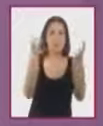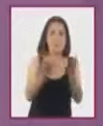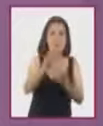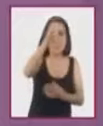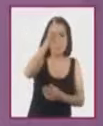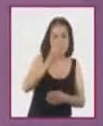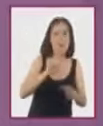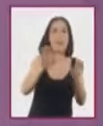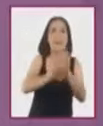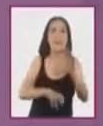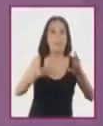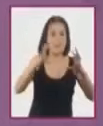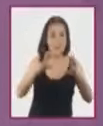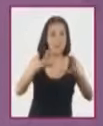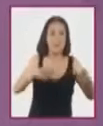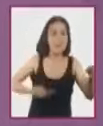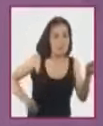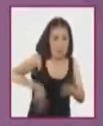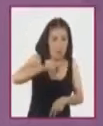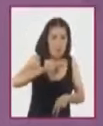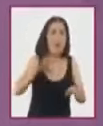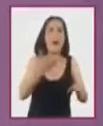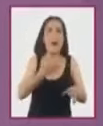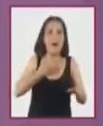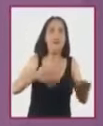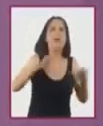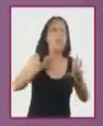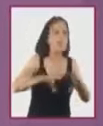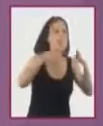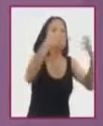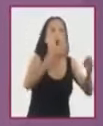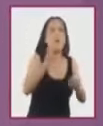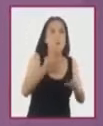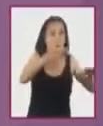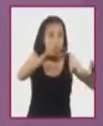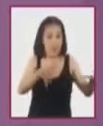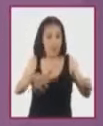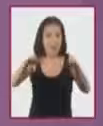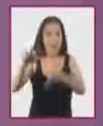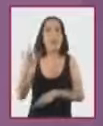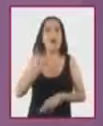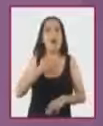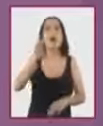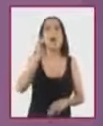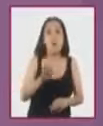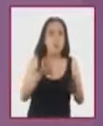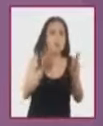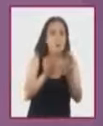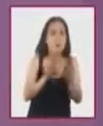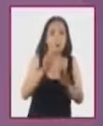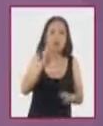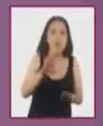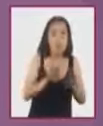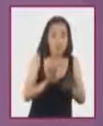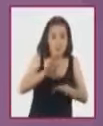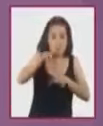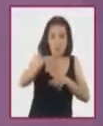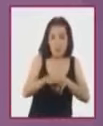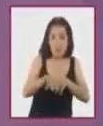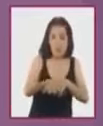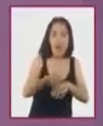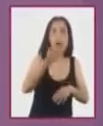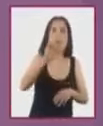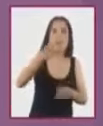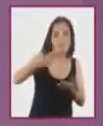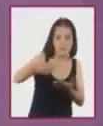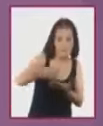cuando pateamos un balón o cuando observamos las olas del mar. Al percibir cualquier tipo de movimiento, podemos darnos cuenta